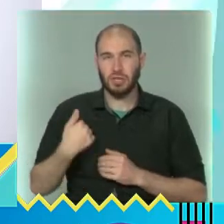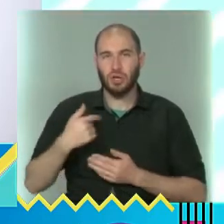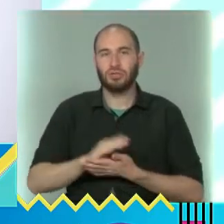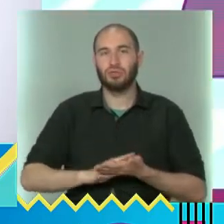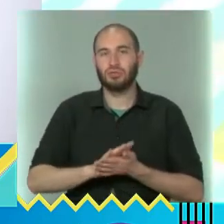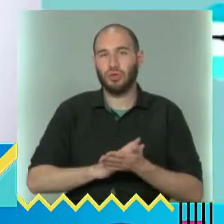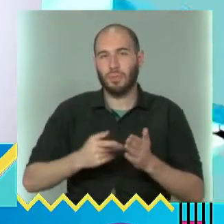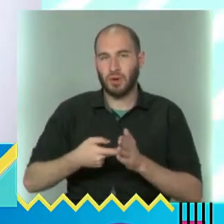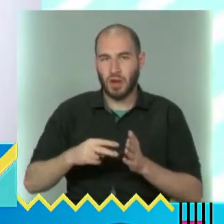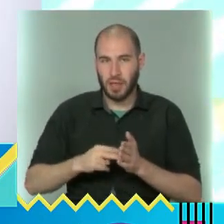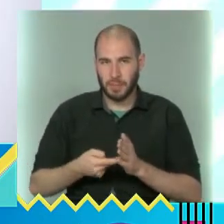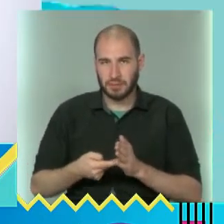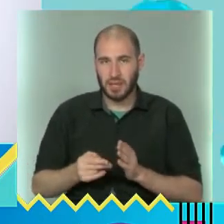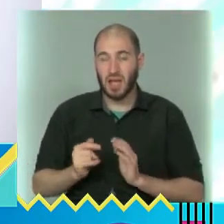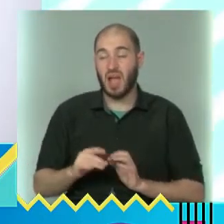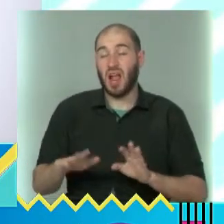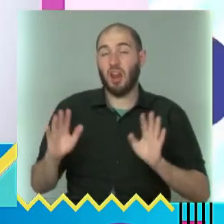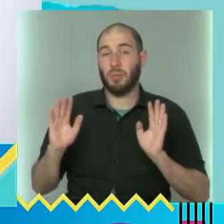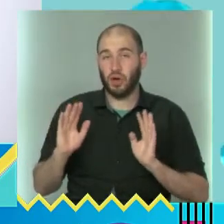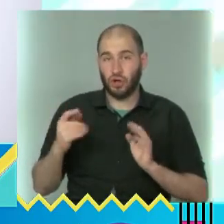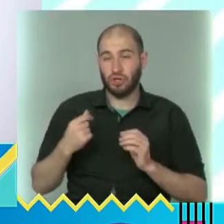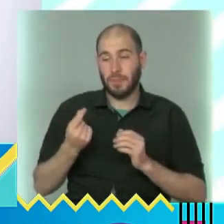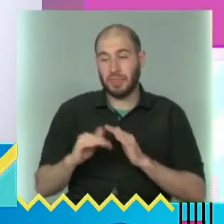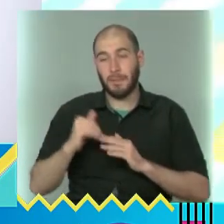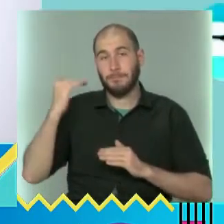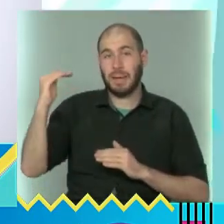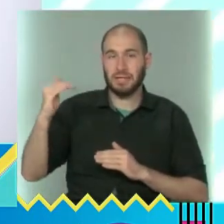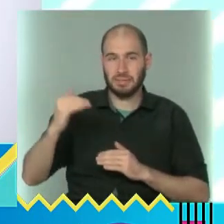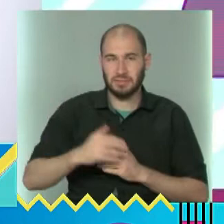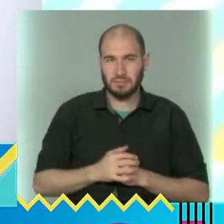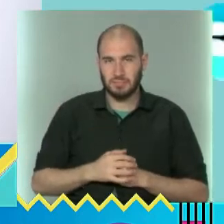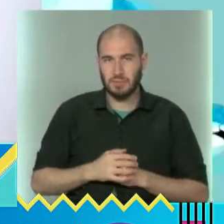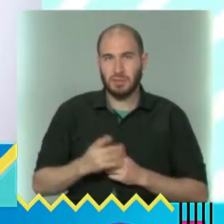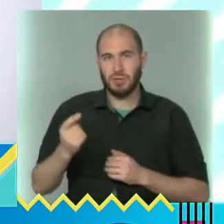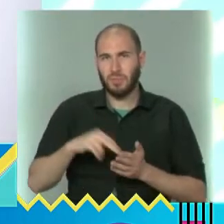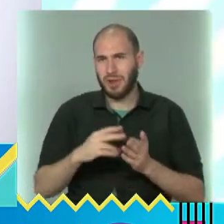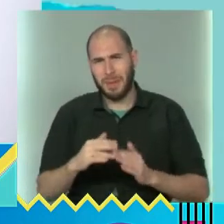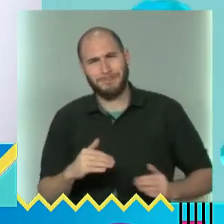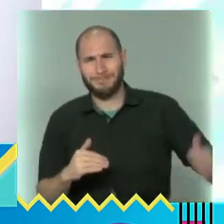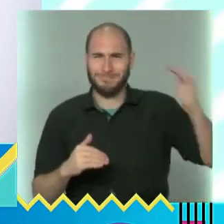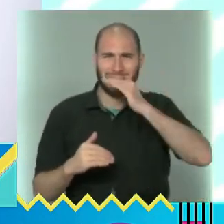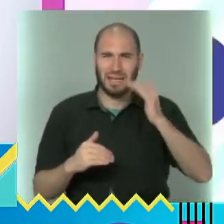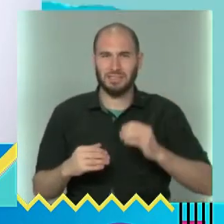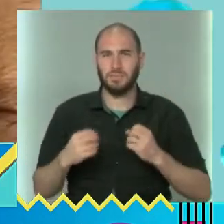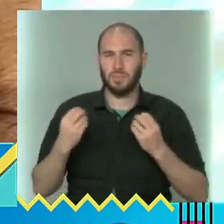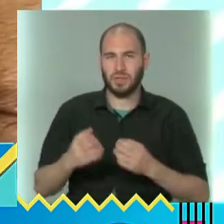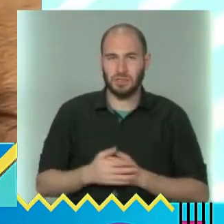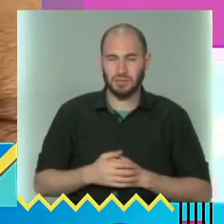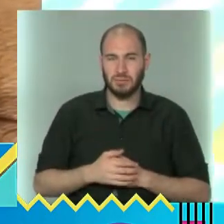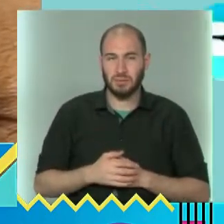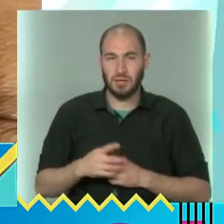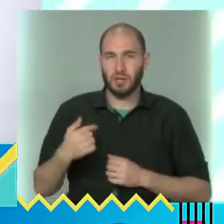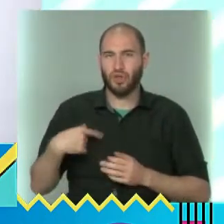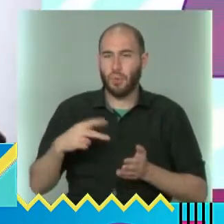mis problemas. Y quizás si yo ganara más plata, tendría más problemas, porque yo he llegado a